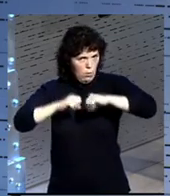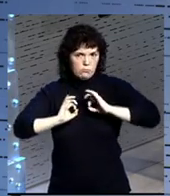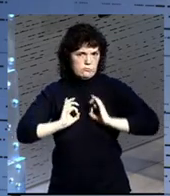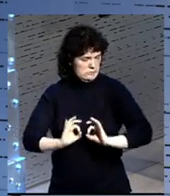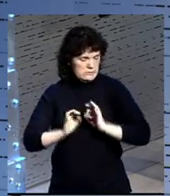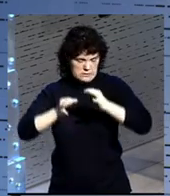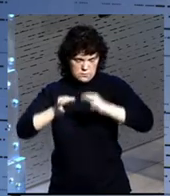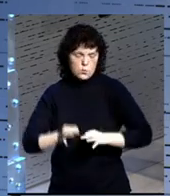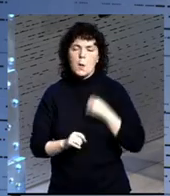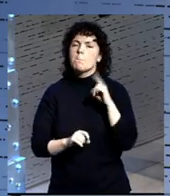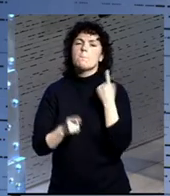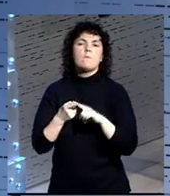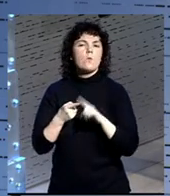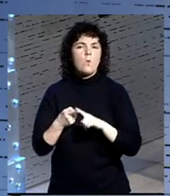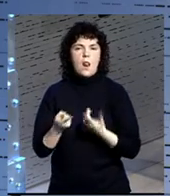El primero,